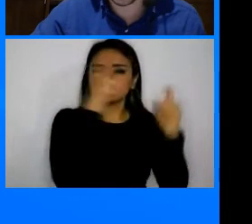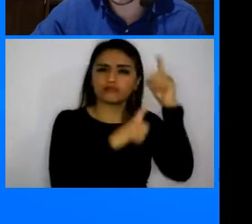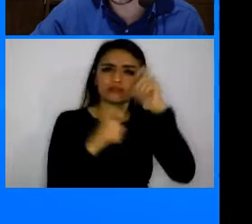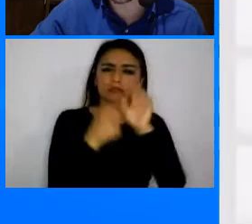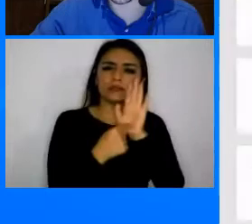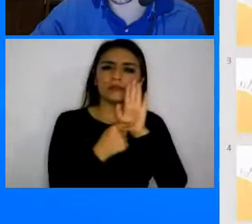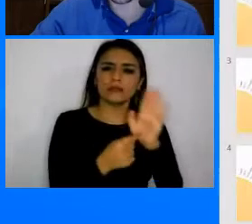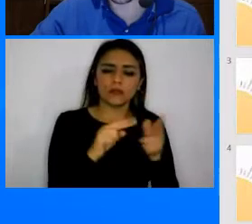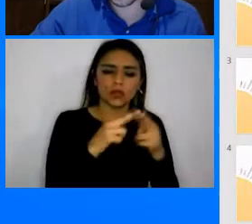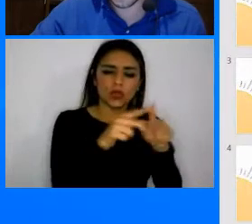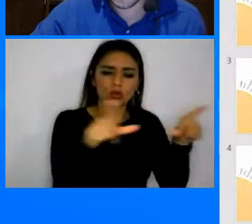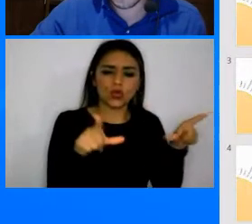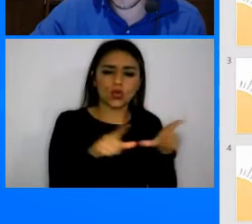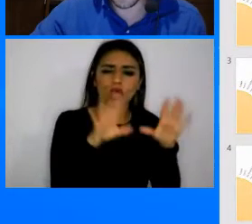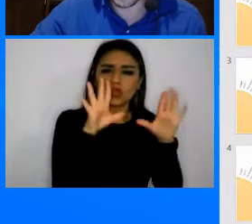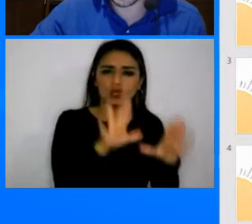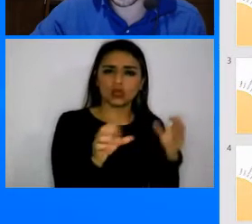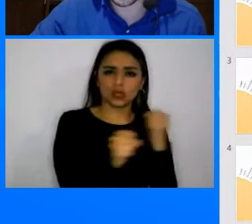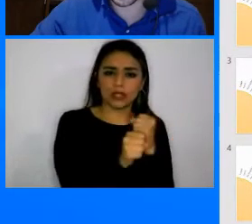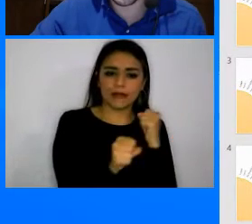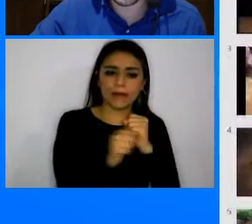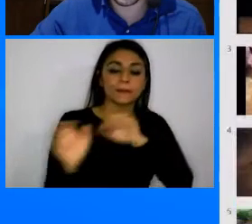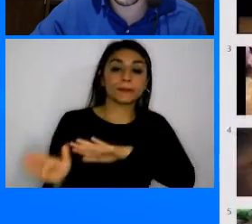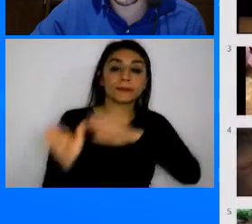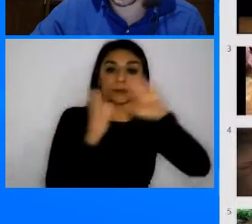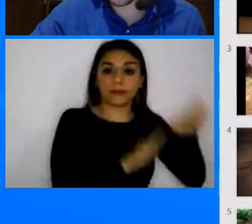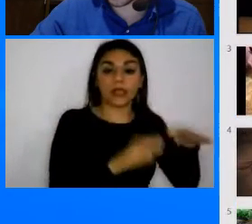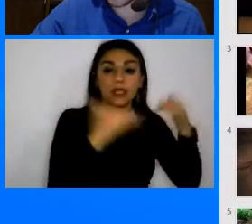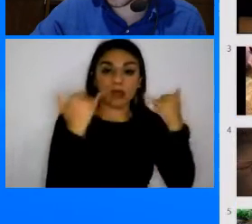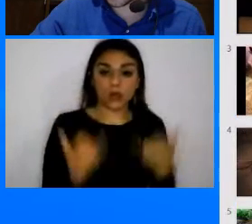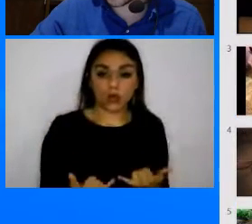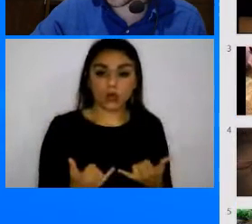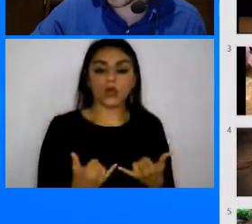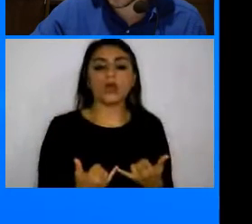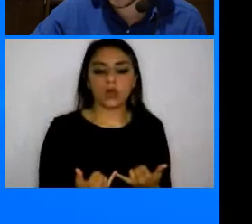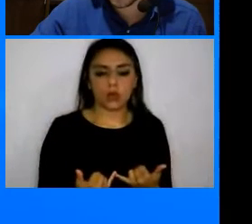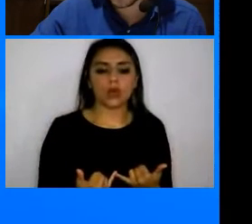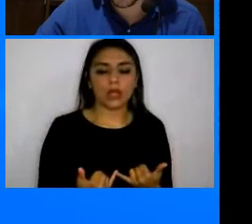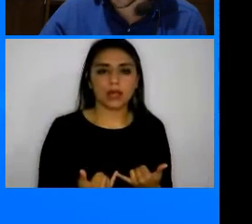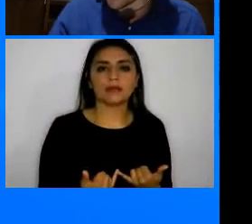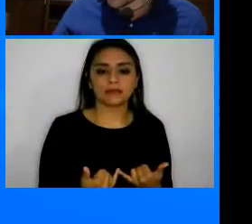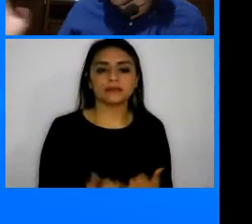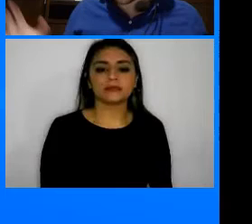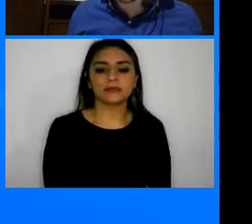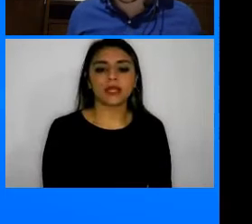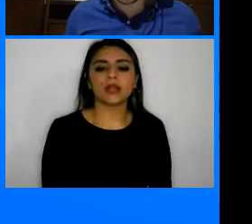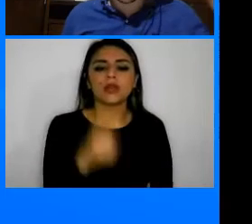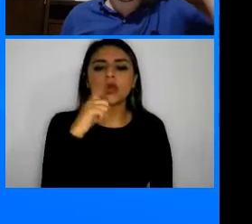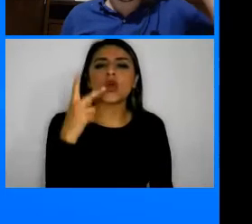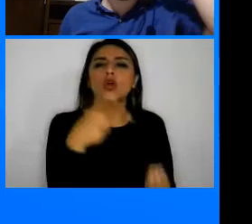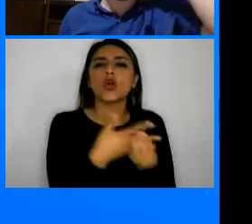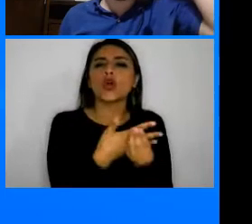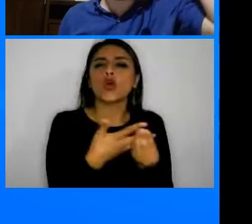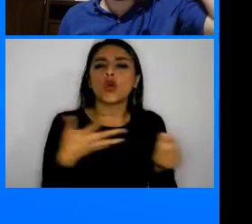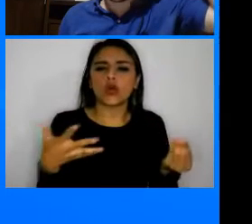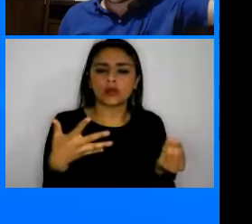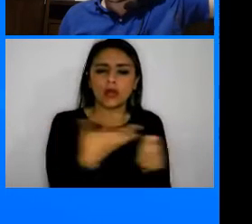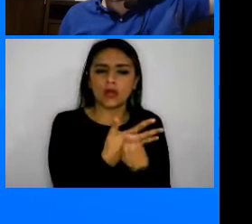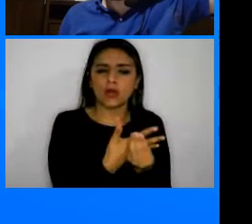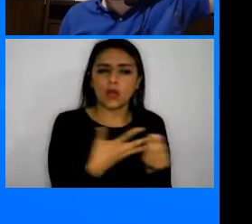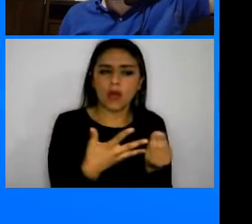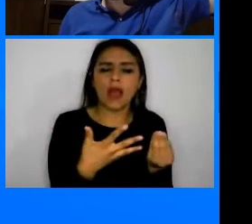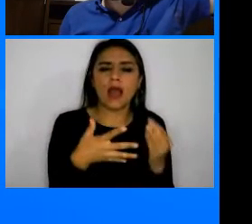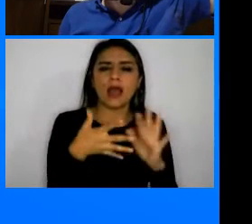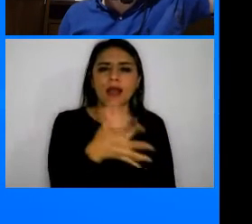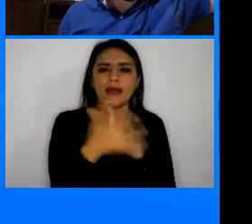del lugar en el que trabajo y ahora sí pasarme a los objetos, que es de lo que quiero hablarles hoy, los objetos